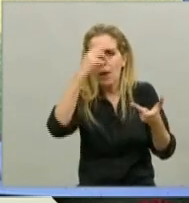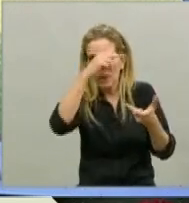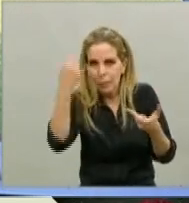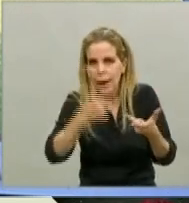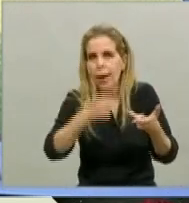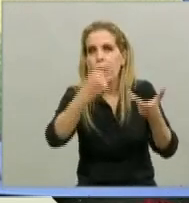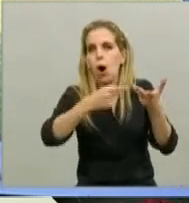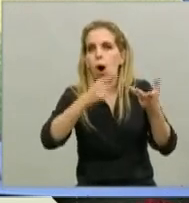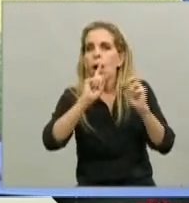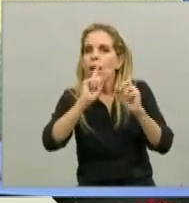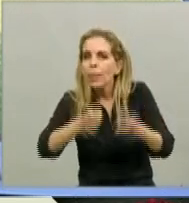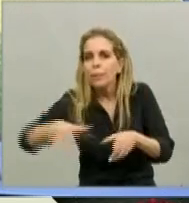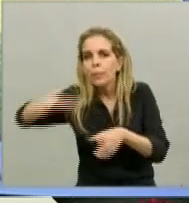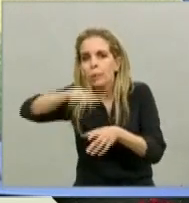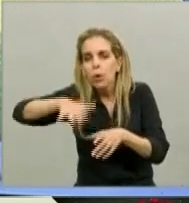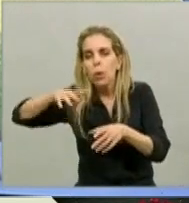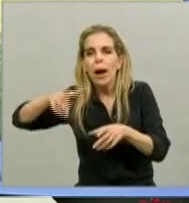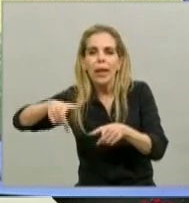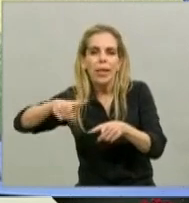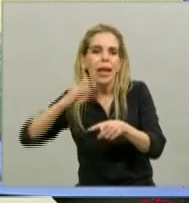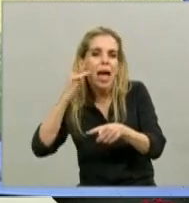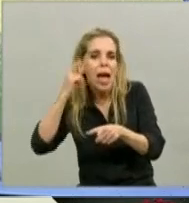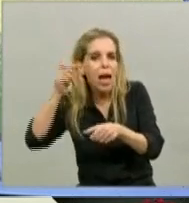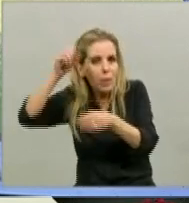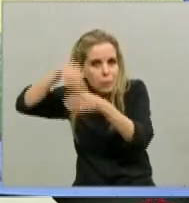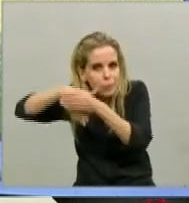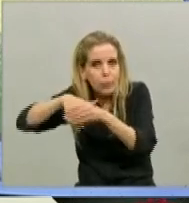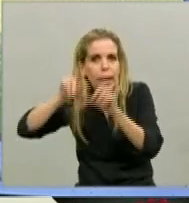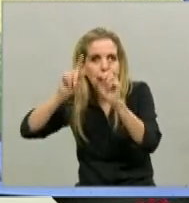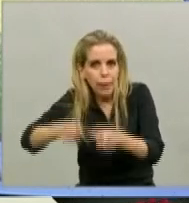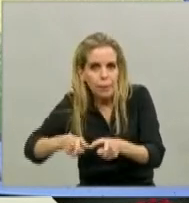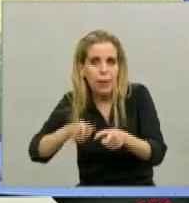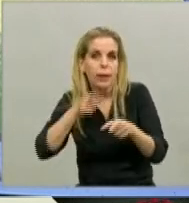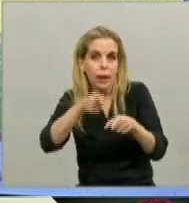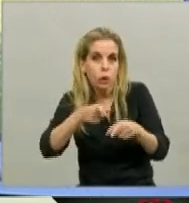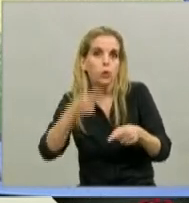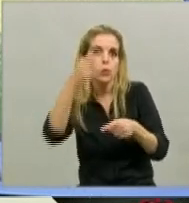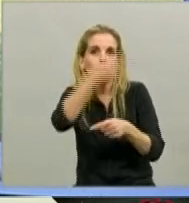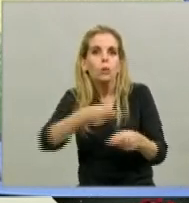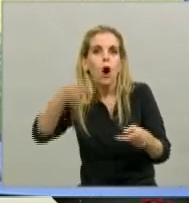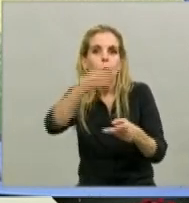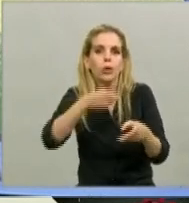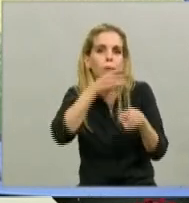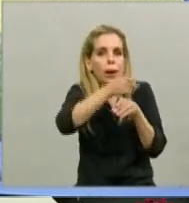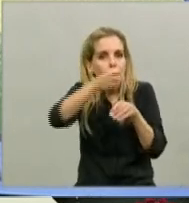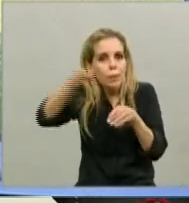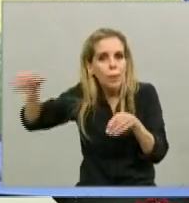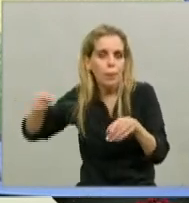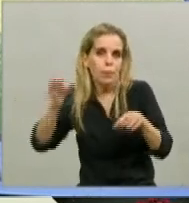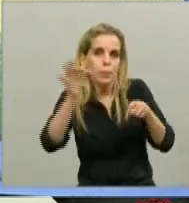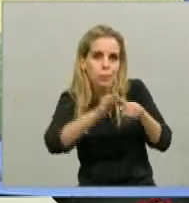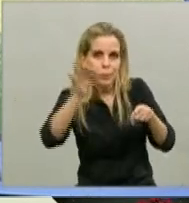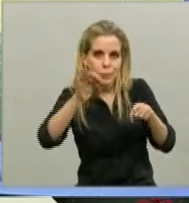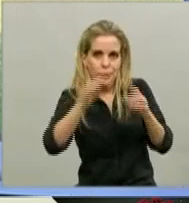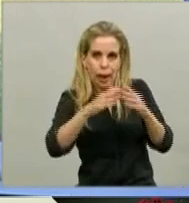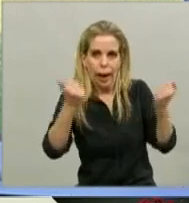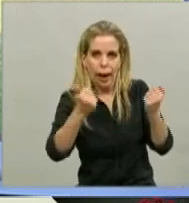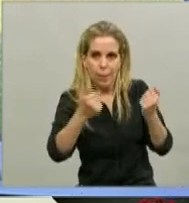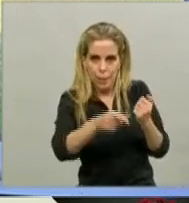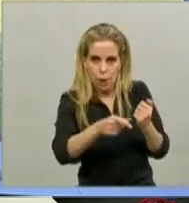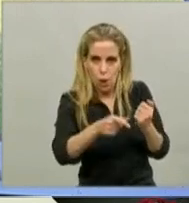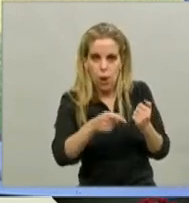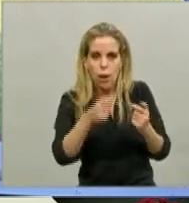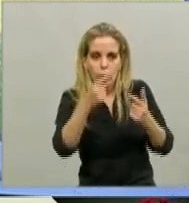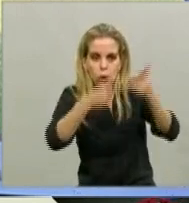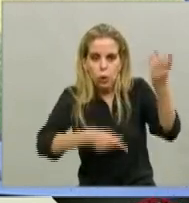hacemos damos la vuelta una vez por semana, porque son lugares muy sensibles como focos de contagio. Todo esto lo que buscamos